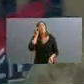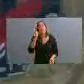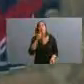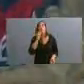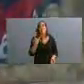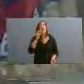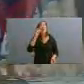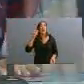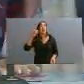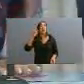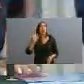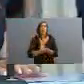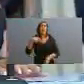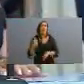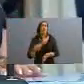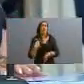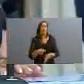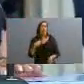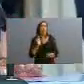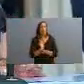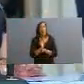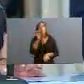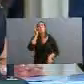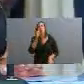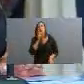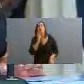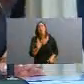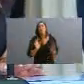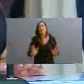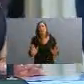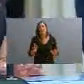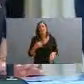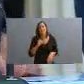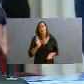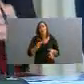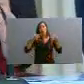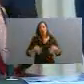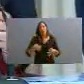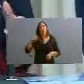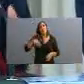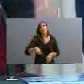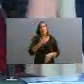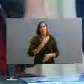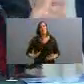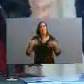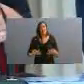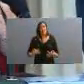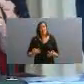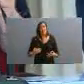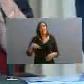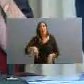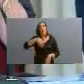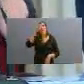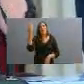garpar. Pido disculpas por el término garpar, que es totalmente inapropiado, inadecuado para una presidenta y más en una